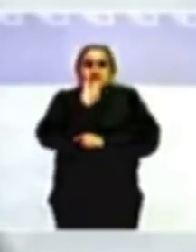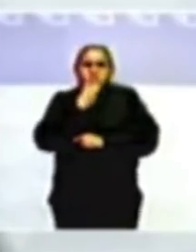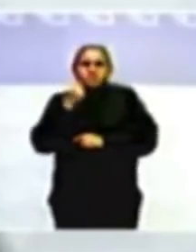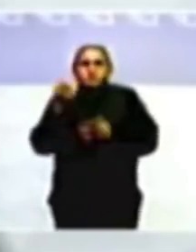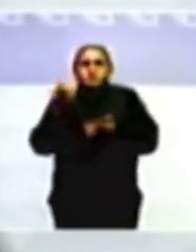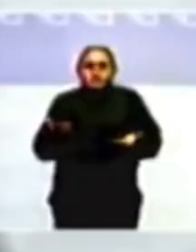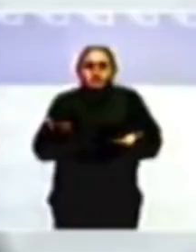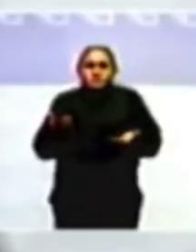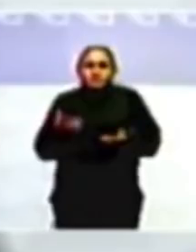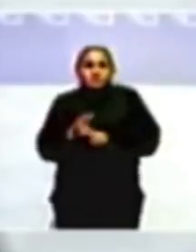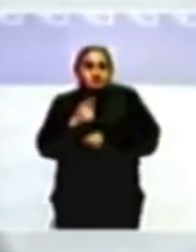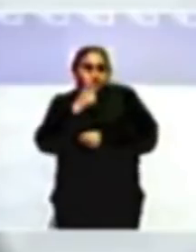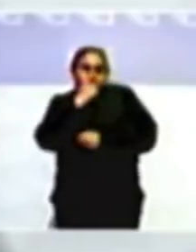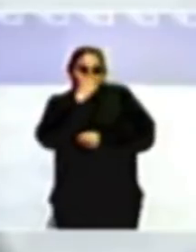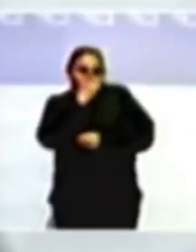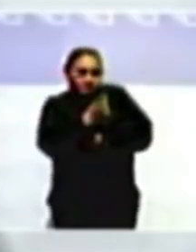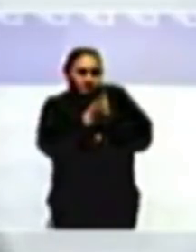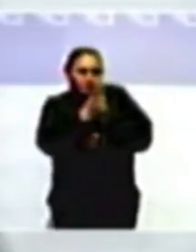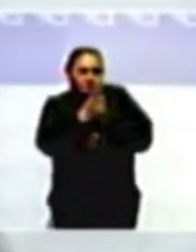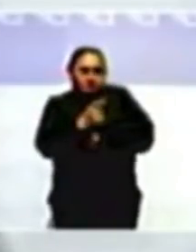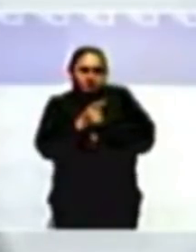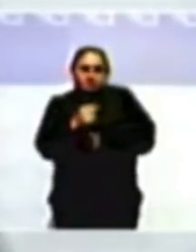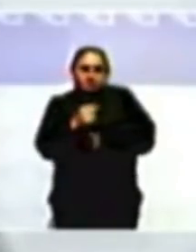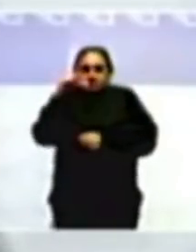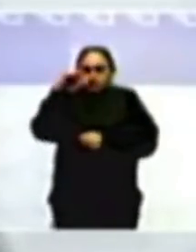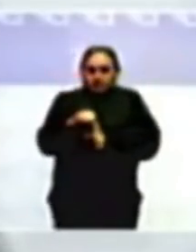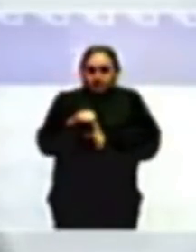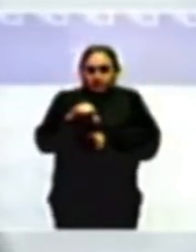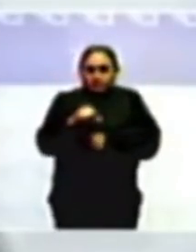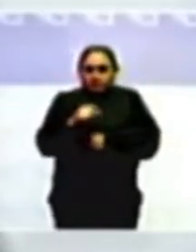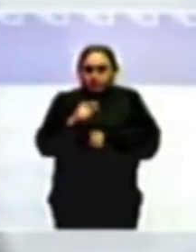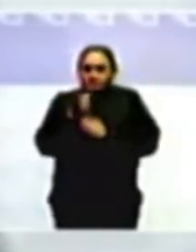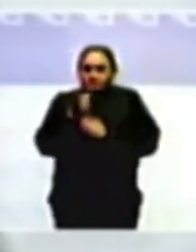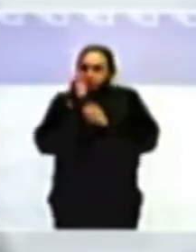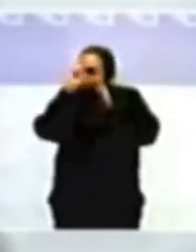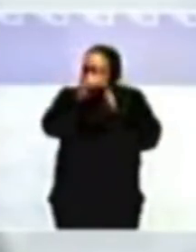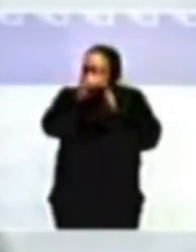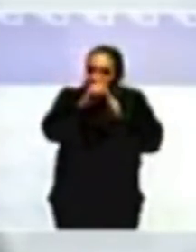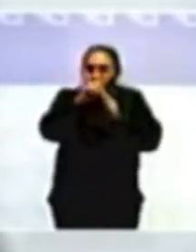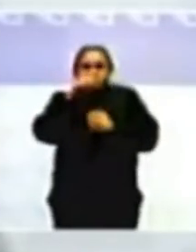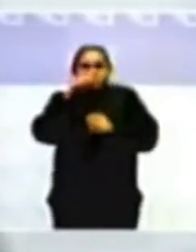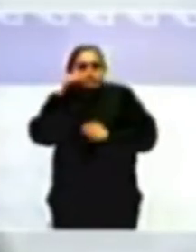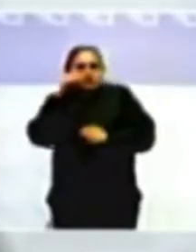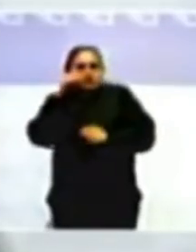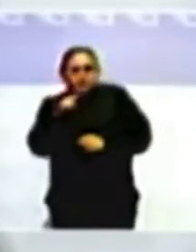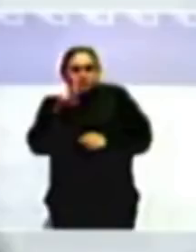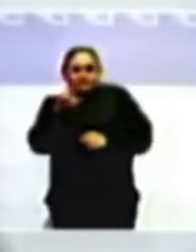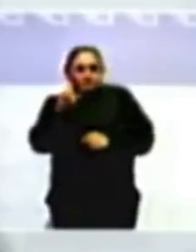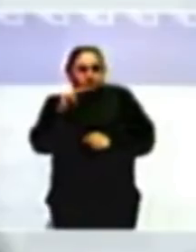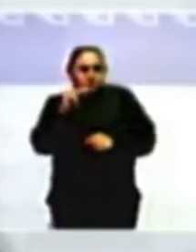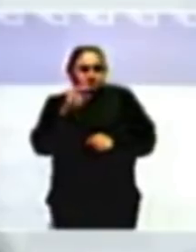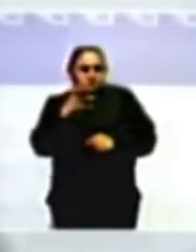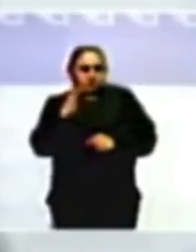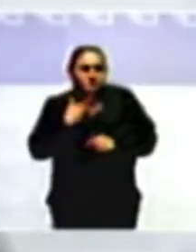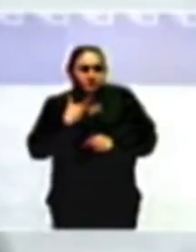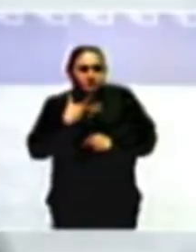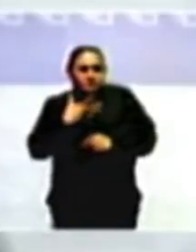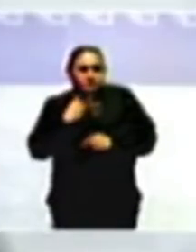Asimismo, te comento que el día de hoy te denuncié y si aún no te han